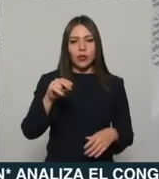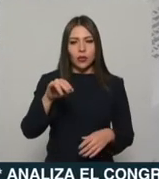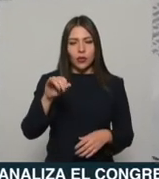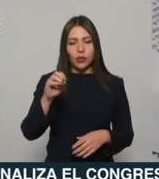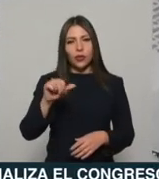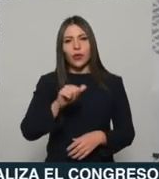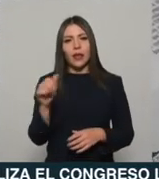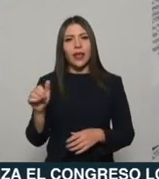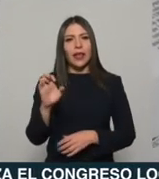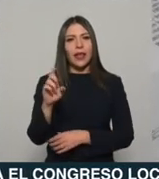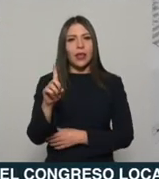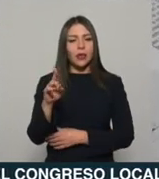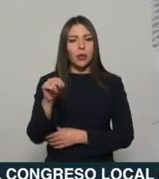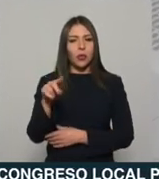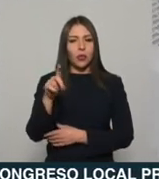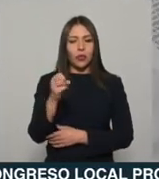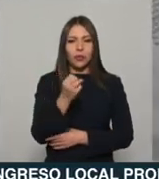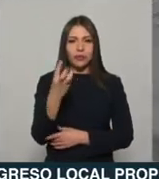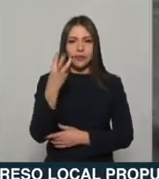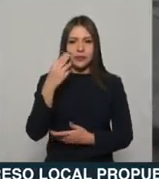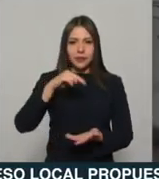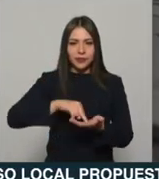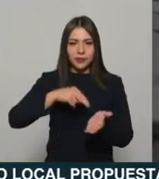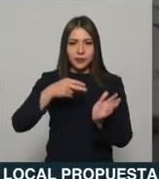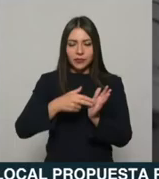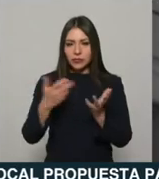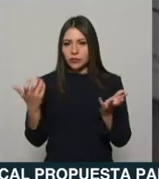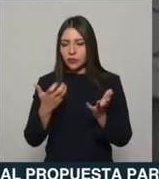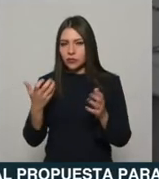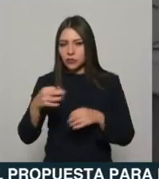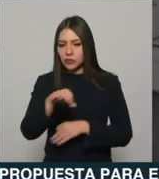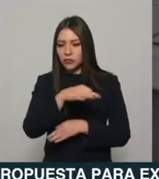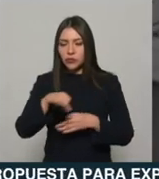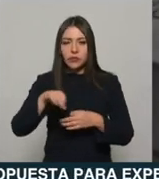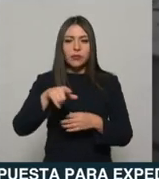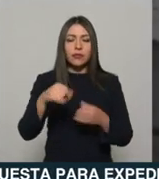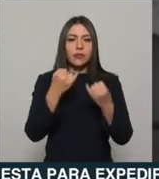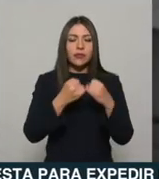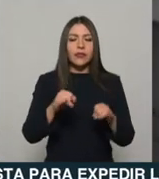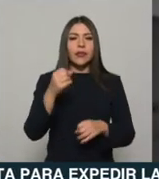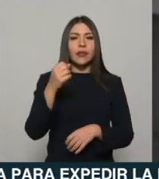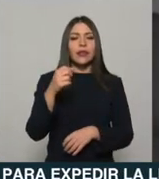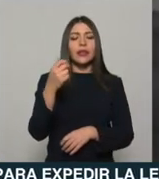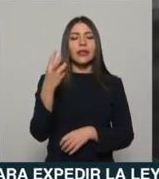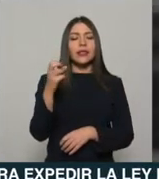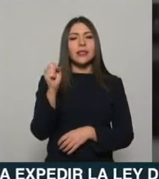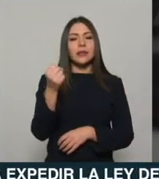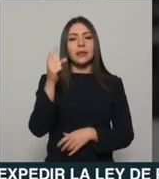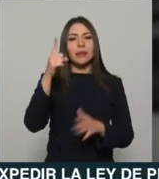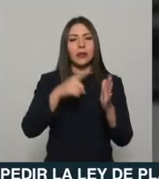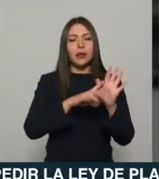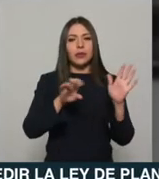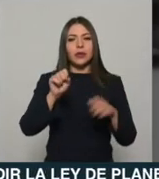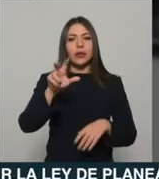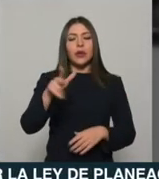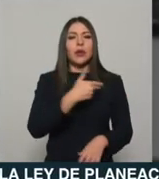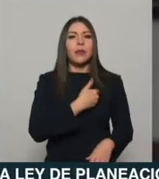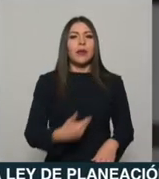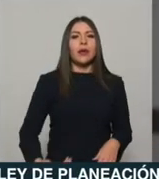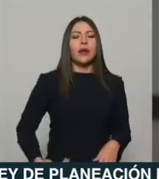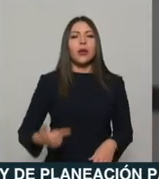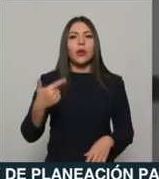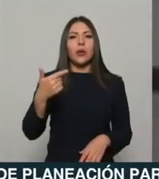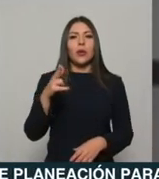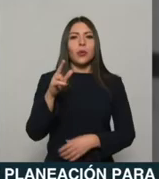Edmundo Brincas, fue inaugurada el 13 de septiembre de 1968 por Gustavo Díaz Ordaz para los Juegos Olímpicos